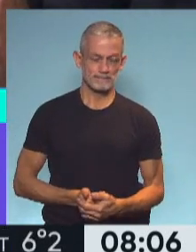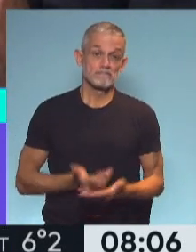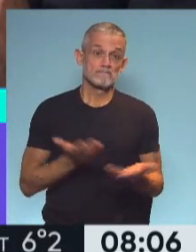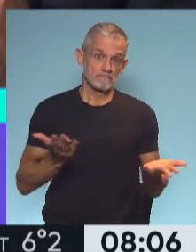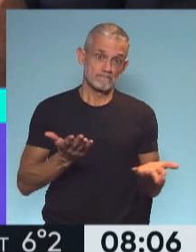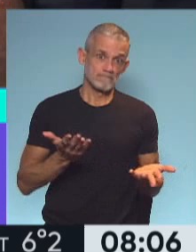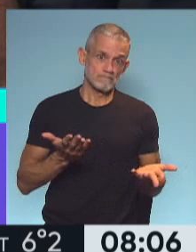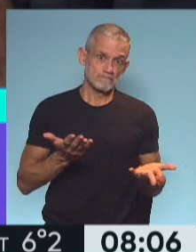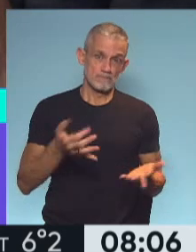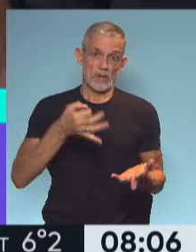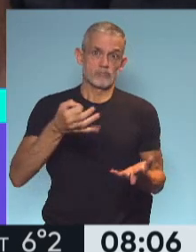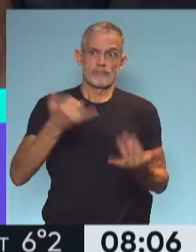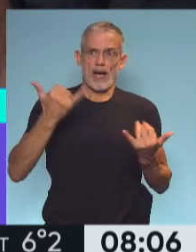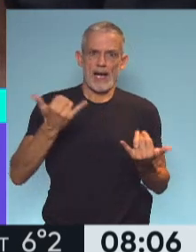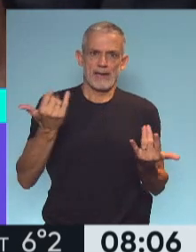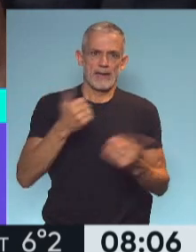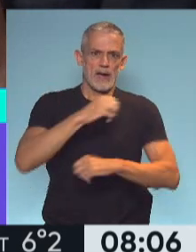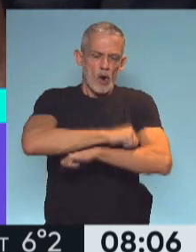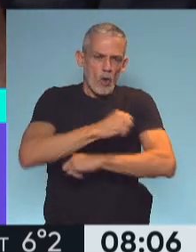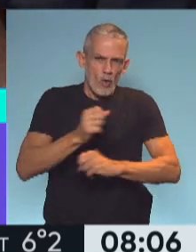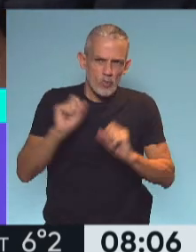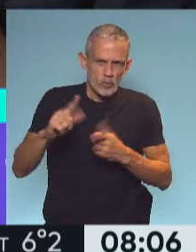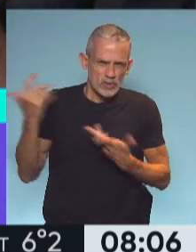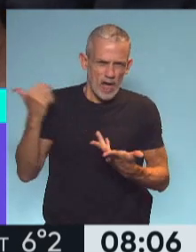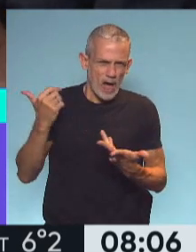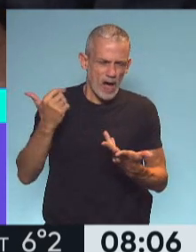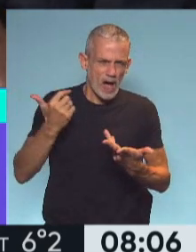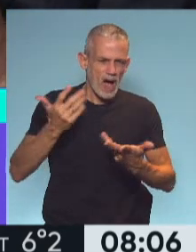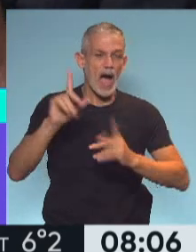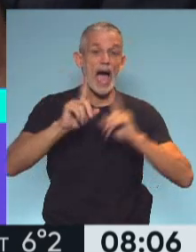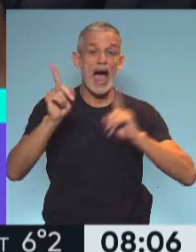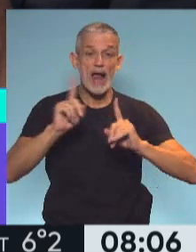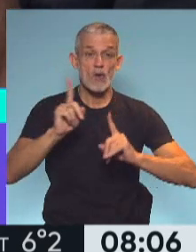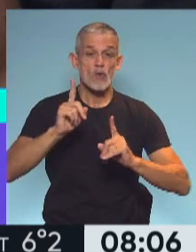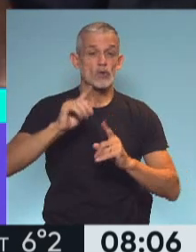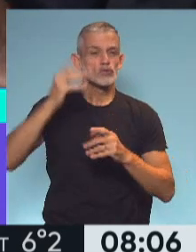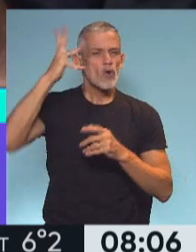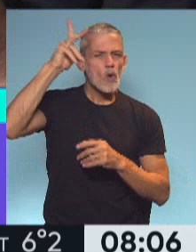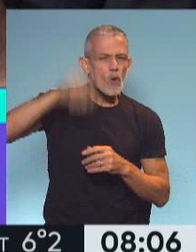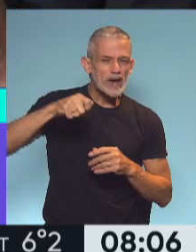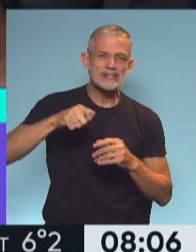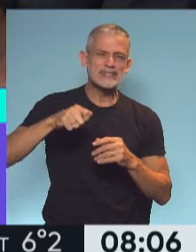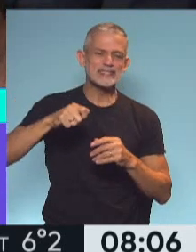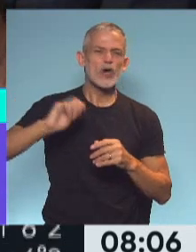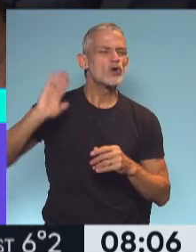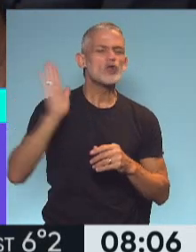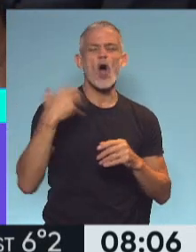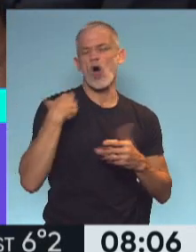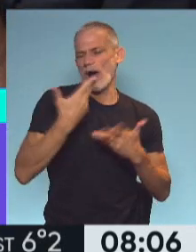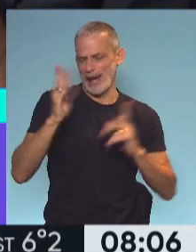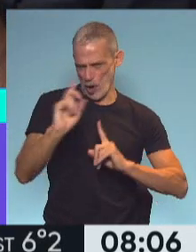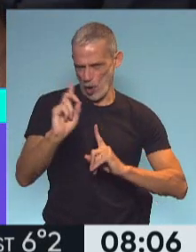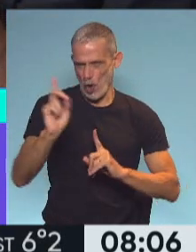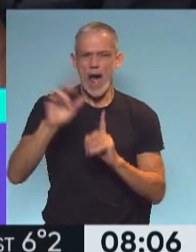Bueno, evidentemente hay una actitud, un camino que lamentablemente algunos, insisto, jueces y fiscales, porque no es bueno